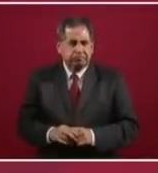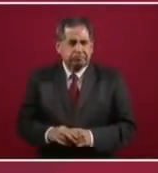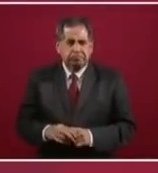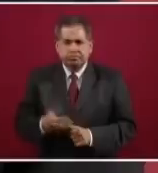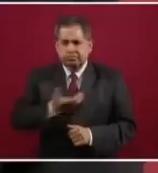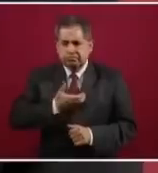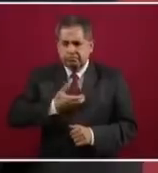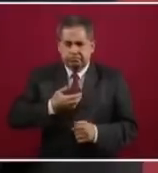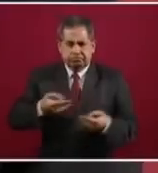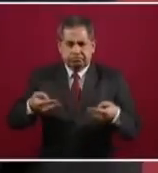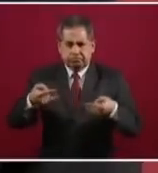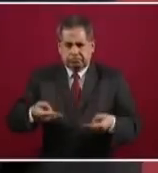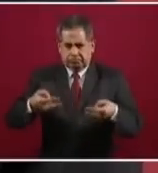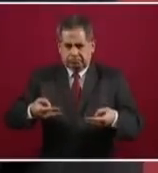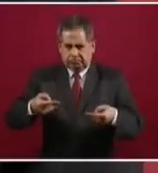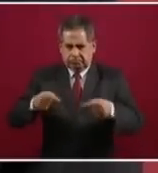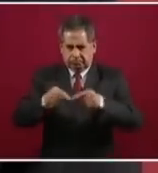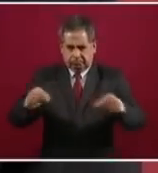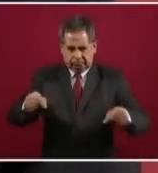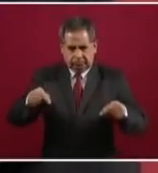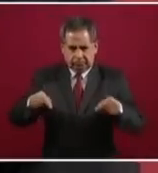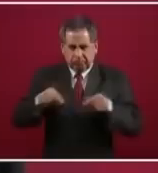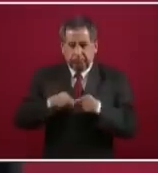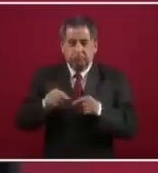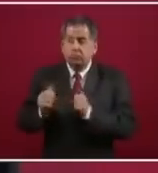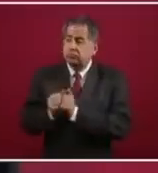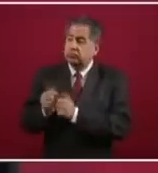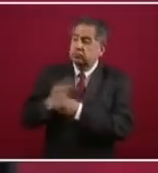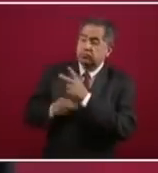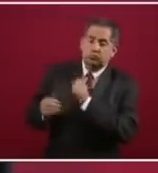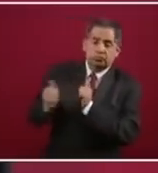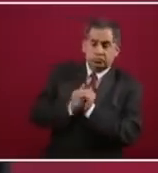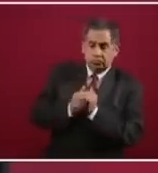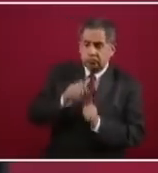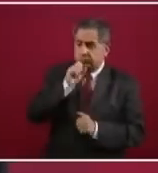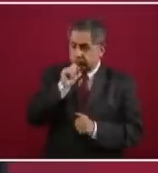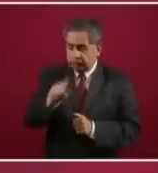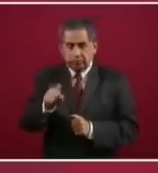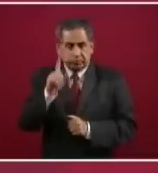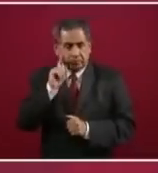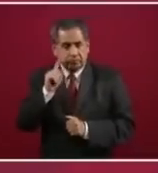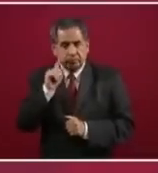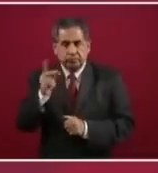en la plaza, en la plancha, en el Zócalo. Nos va a acompañar también mañana